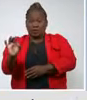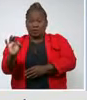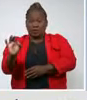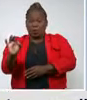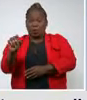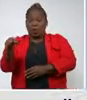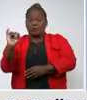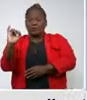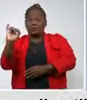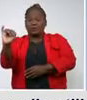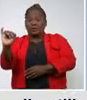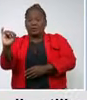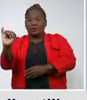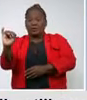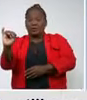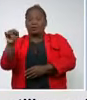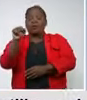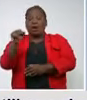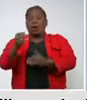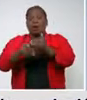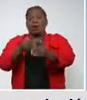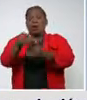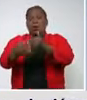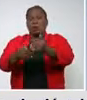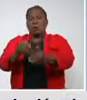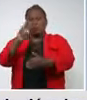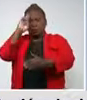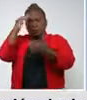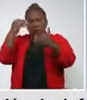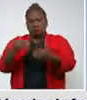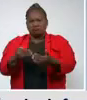98,6%, con una evolución clínica estable.